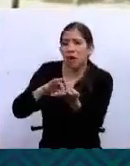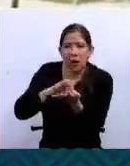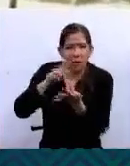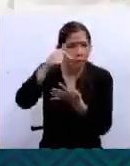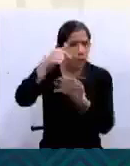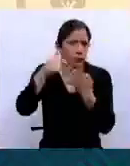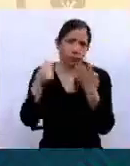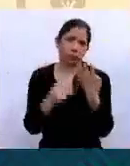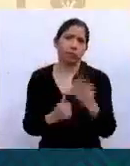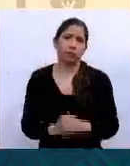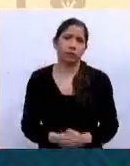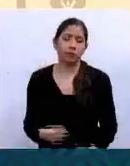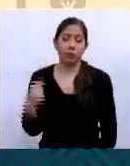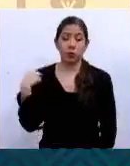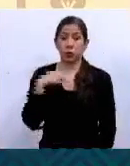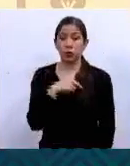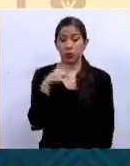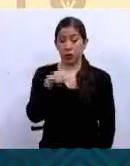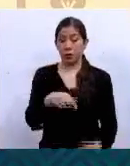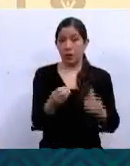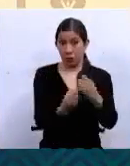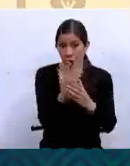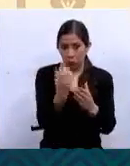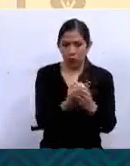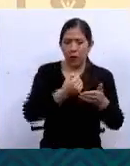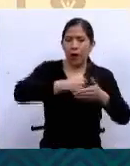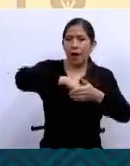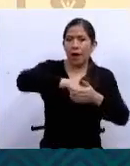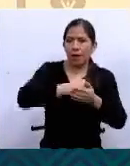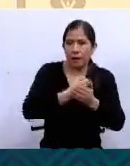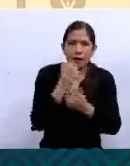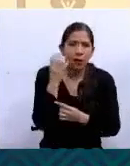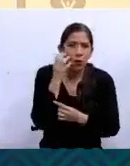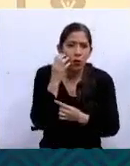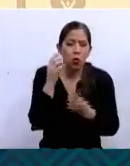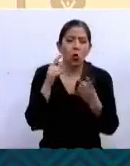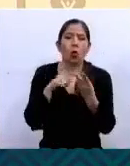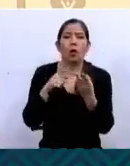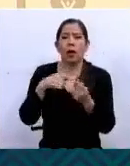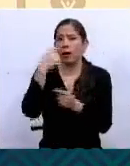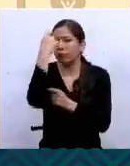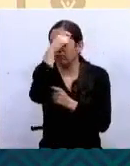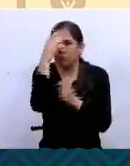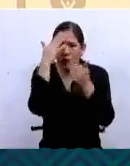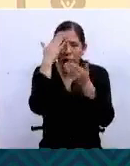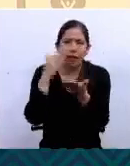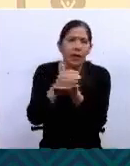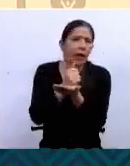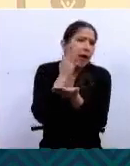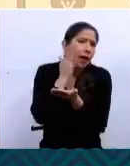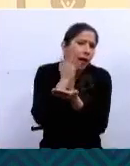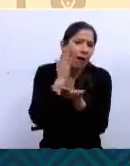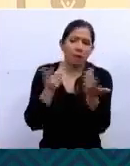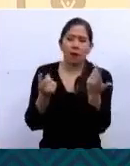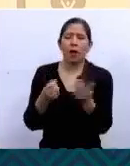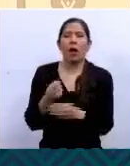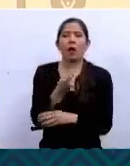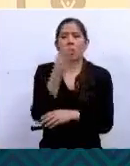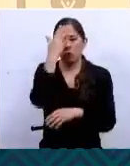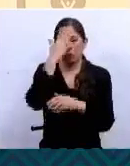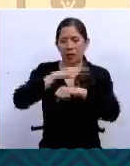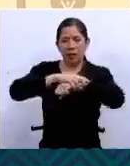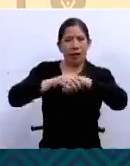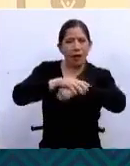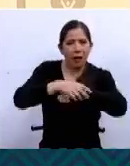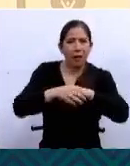producir básicamente, reitero, la harina de coca, los cosméticos, los productos de higiene, los nutracéuticos, los